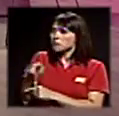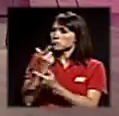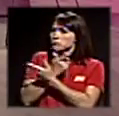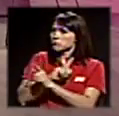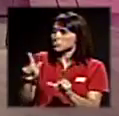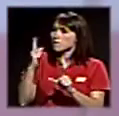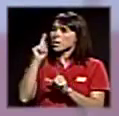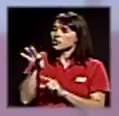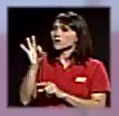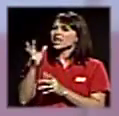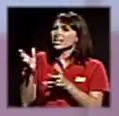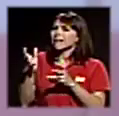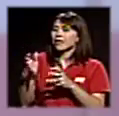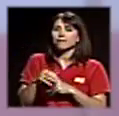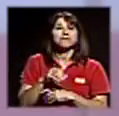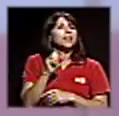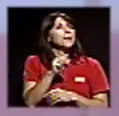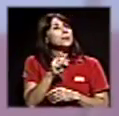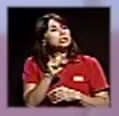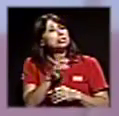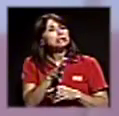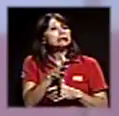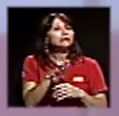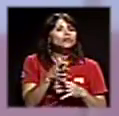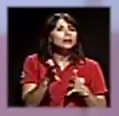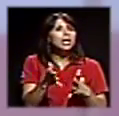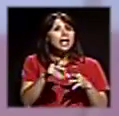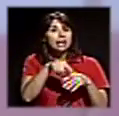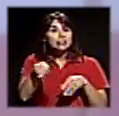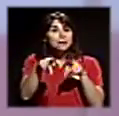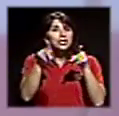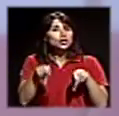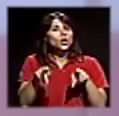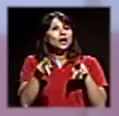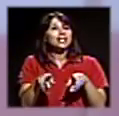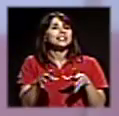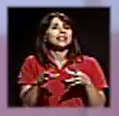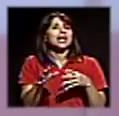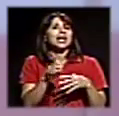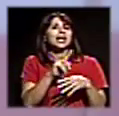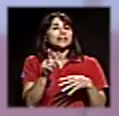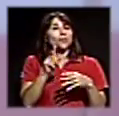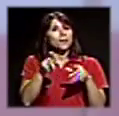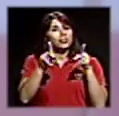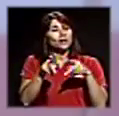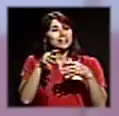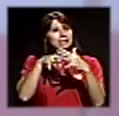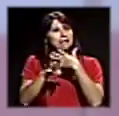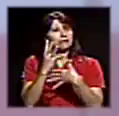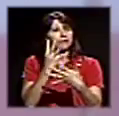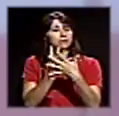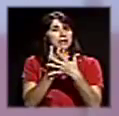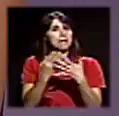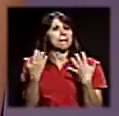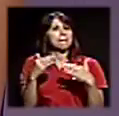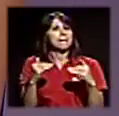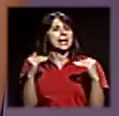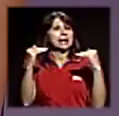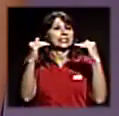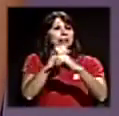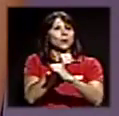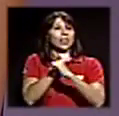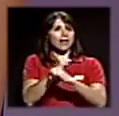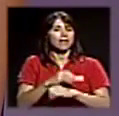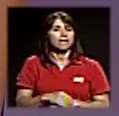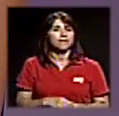querían hacer en su... Hasta cierto punto, eran personas que estaban no en máxima seguridad, no eran prisioneros de máxima seguridad. Y más o menos, contanos